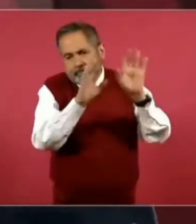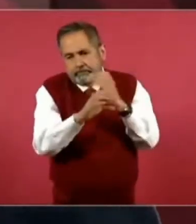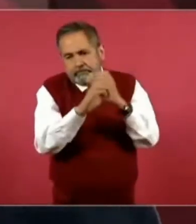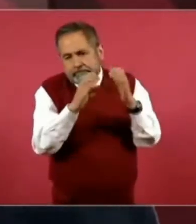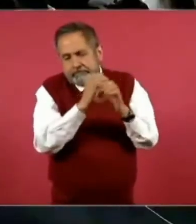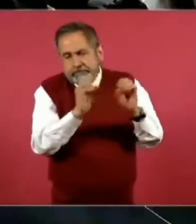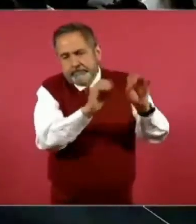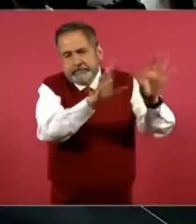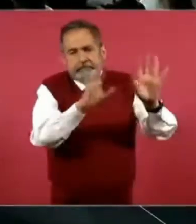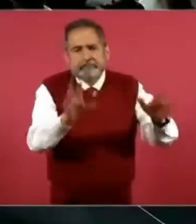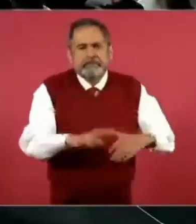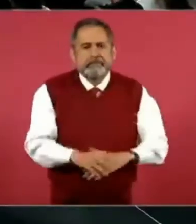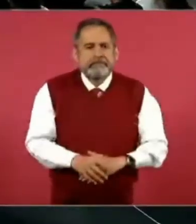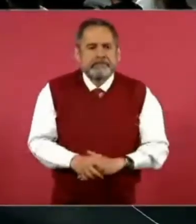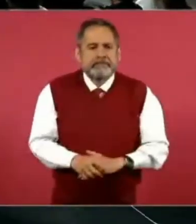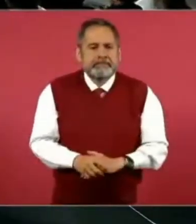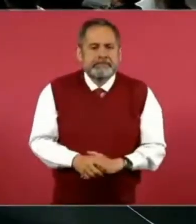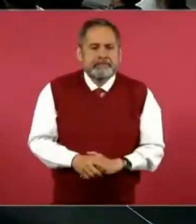cosas.